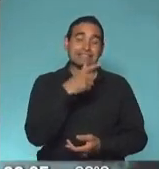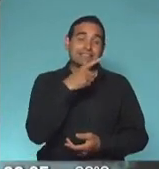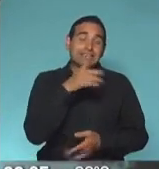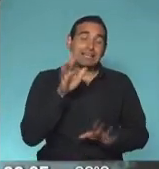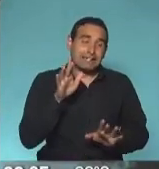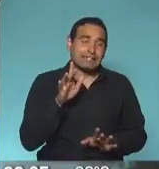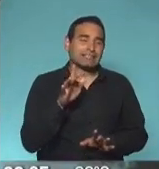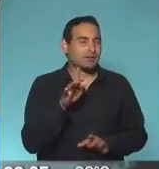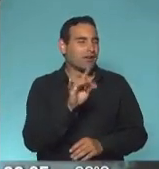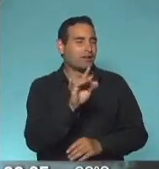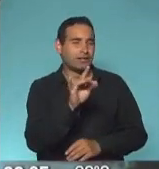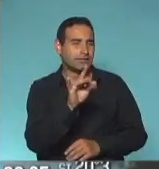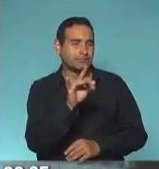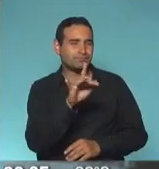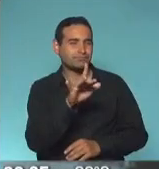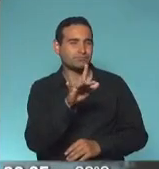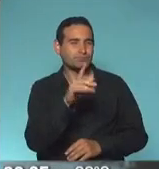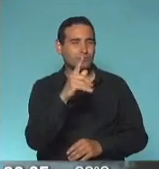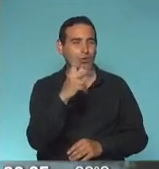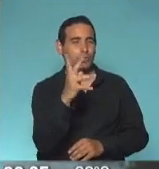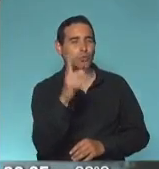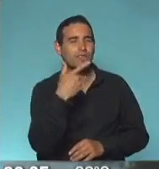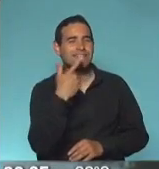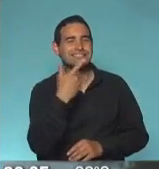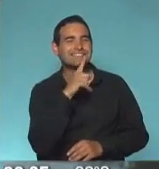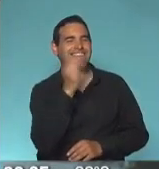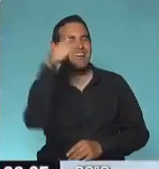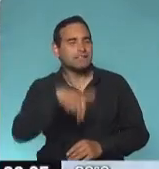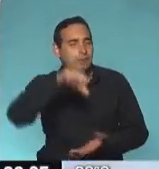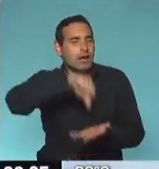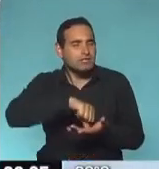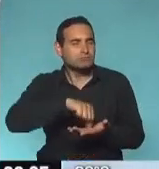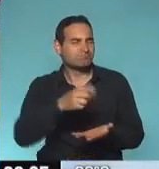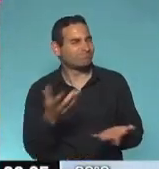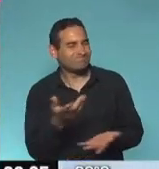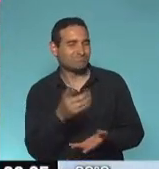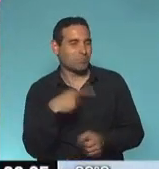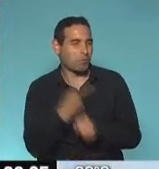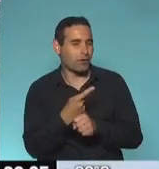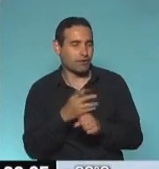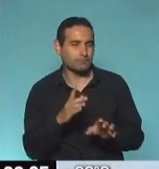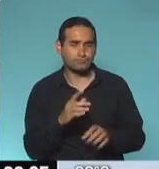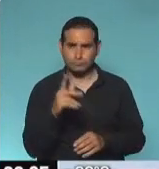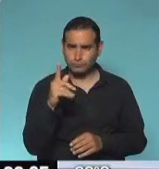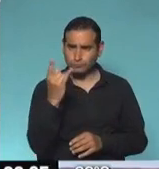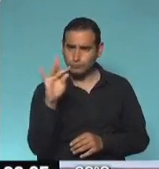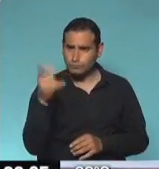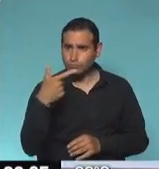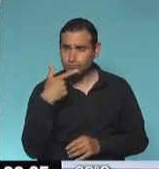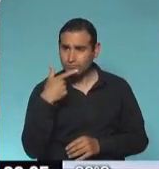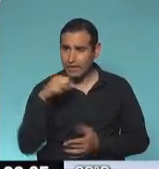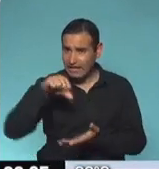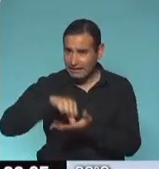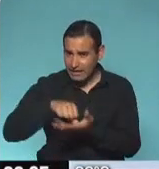muy complicado hacer el gran Kurdistán. Pero si yo no me equivoco, los kurdos en Irak no eran